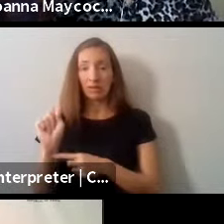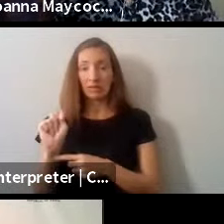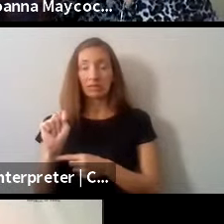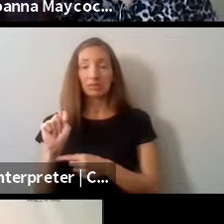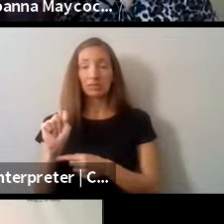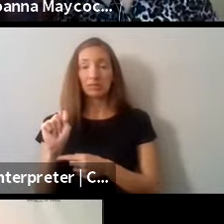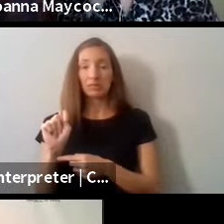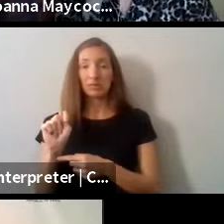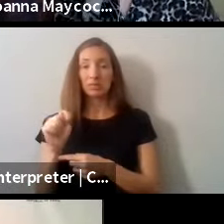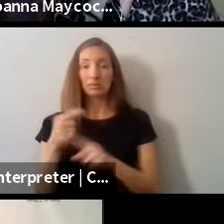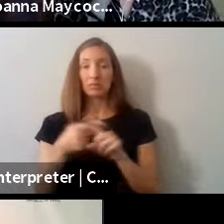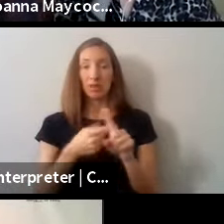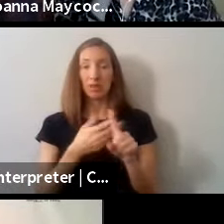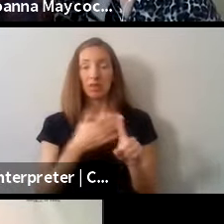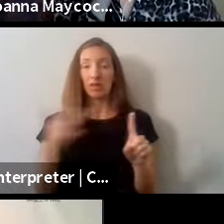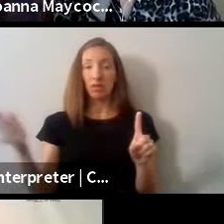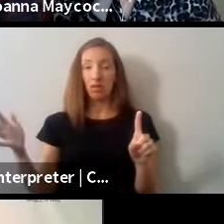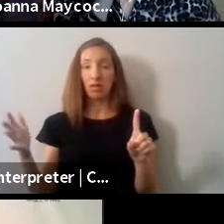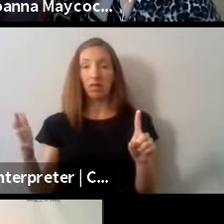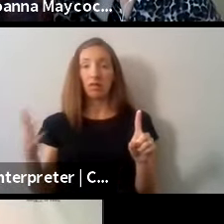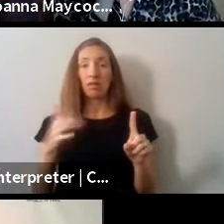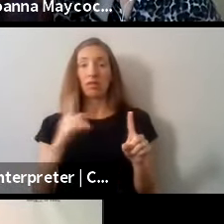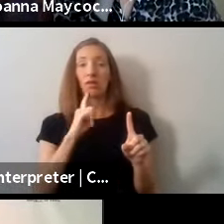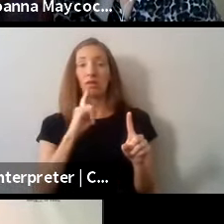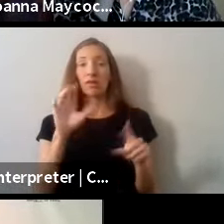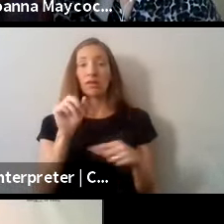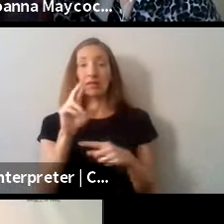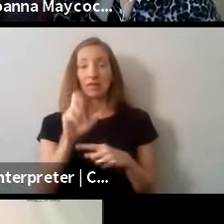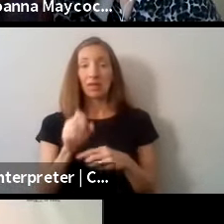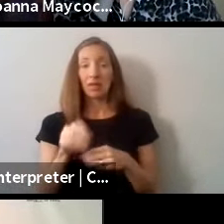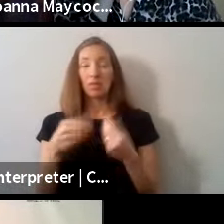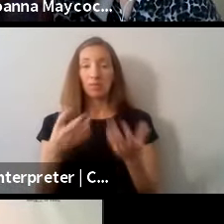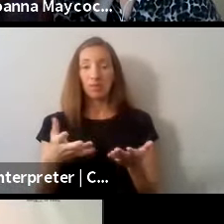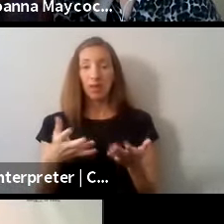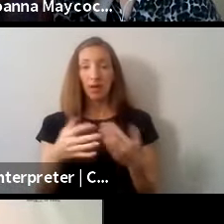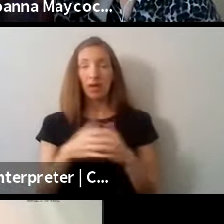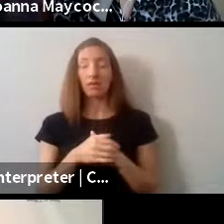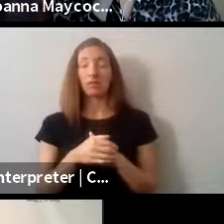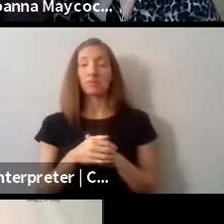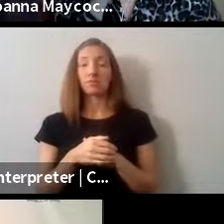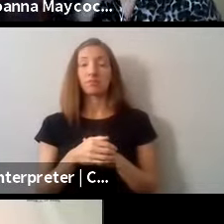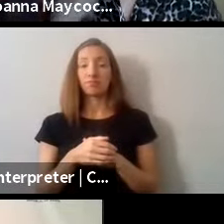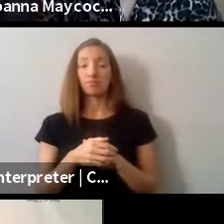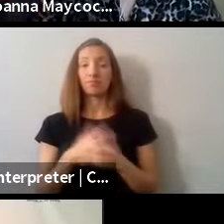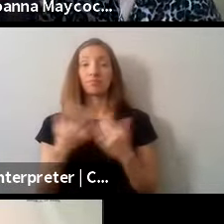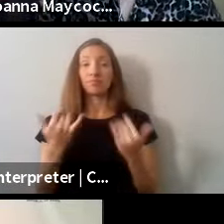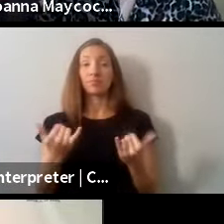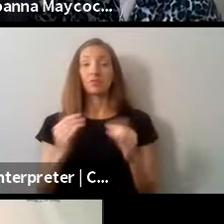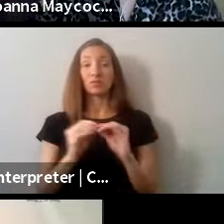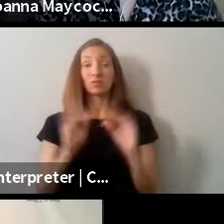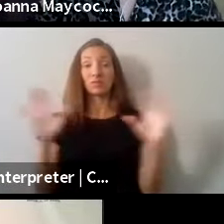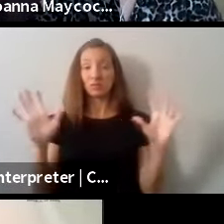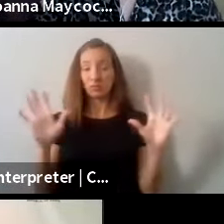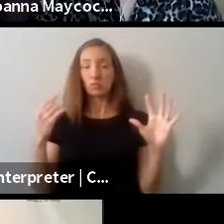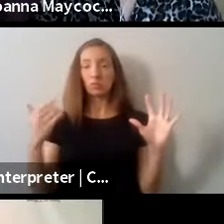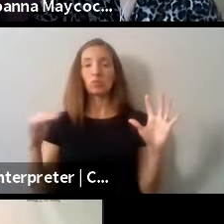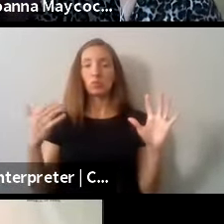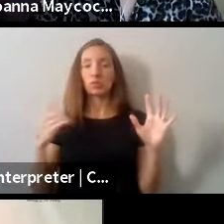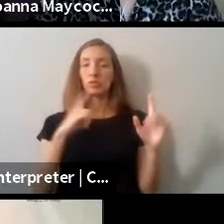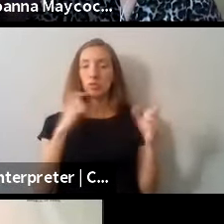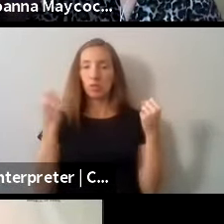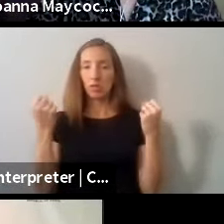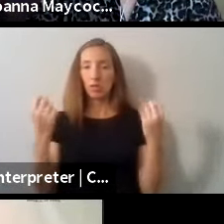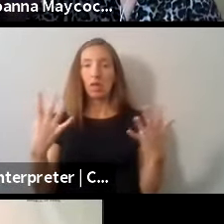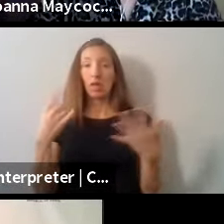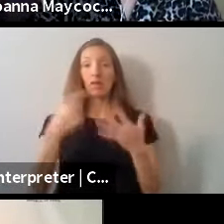Ecuador. Sin duda, muchas de estas articulaciones de emergencias implican desafíos que